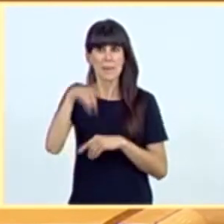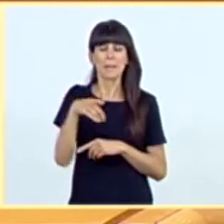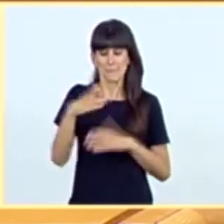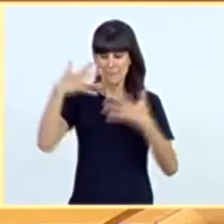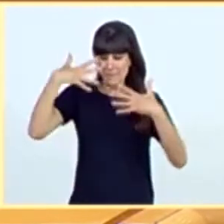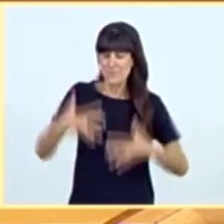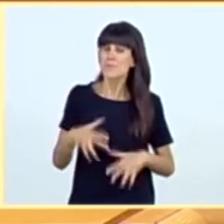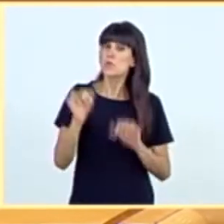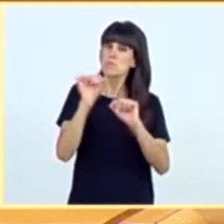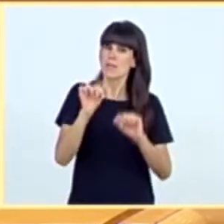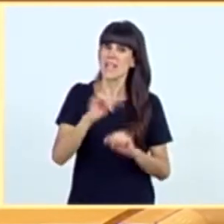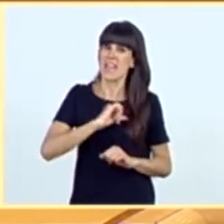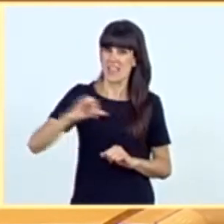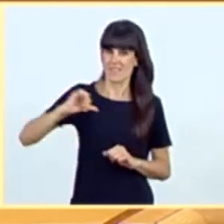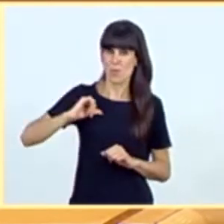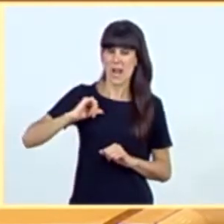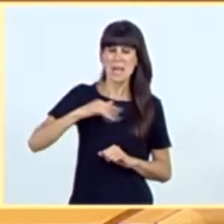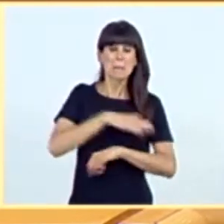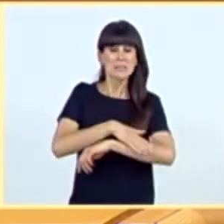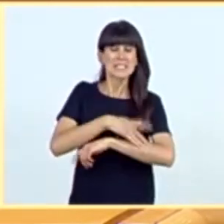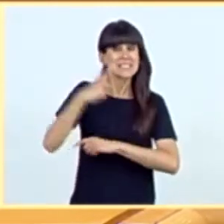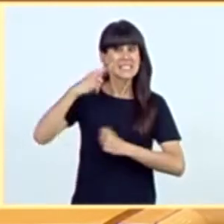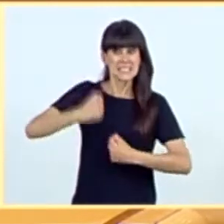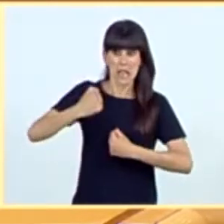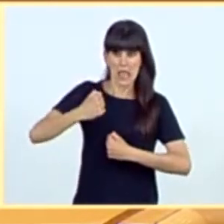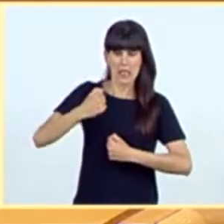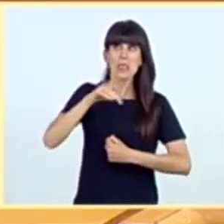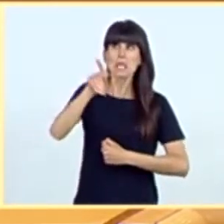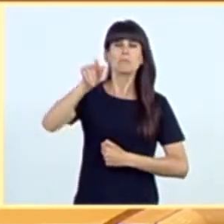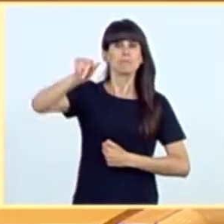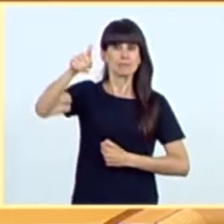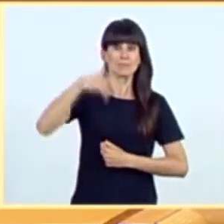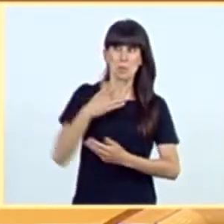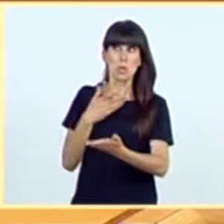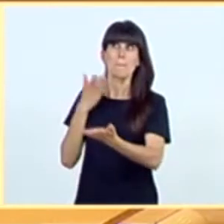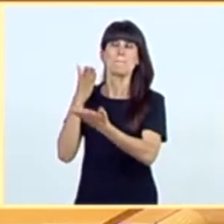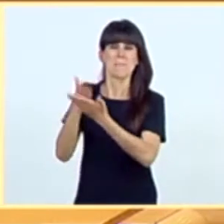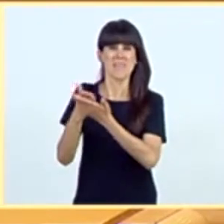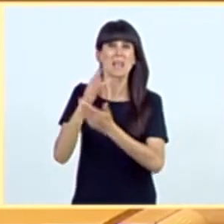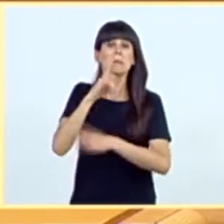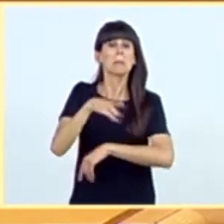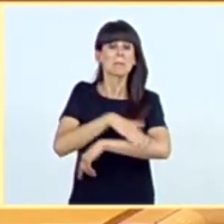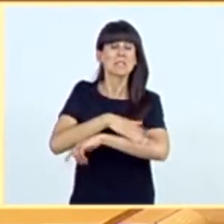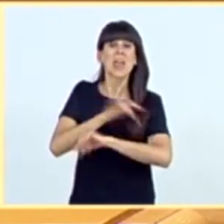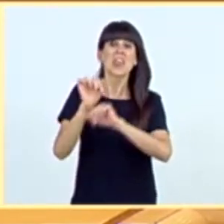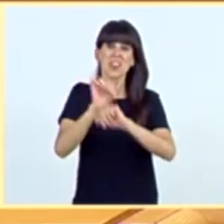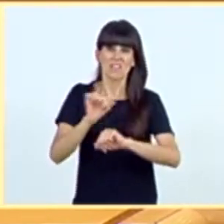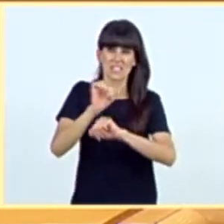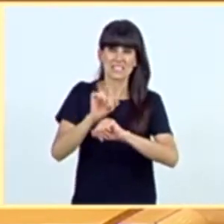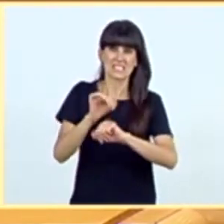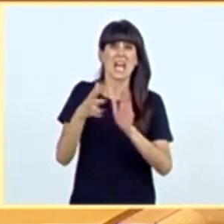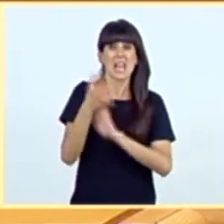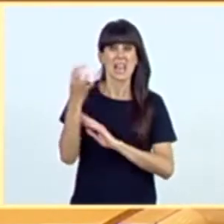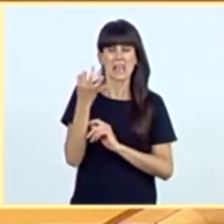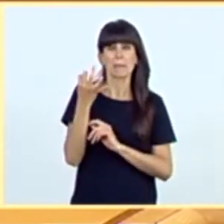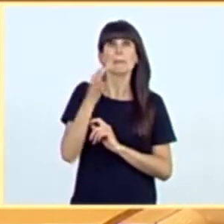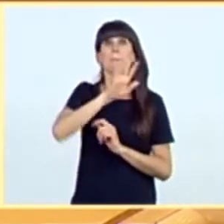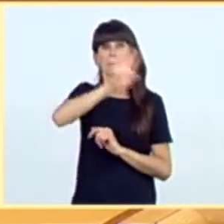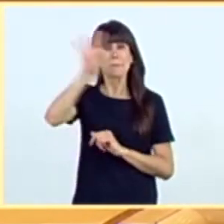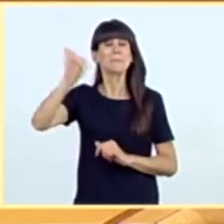El Ministerio de Sanidad autorizó a propuesta nuestra que el Ministerio de Defensa, previa petición de las autoridades